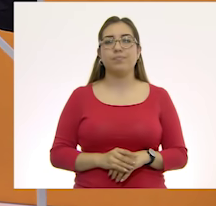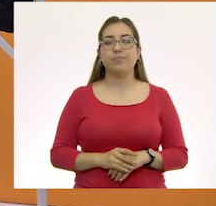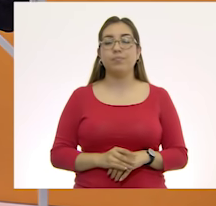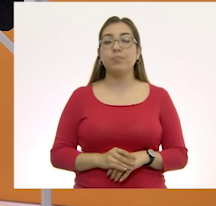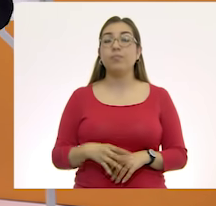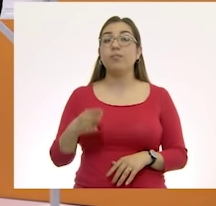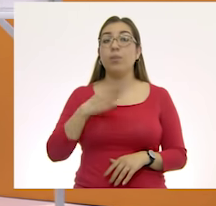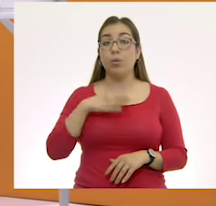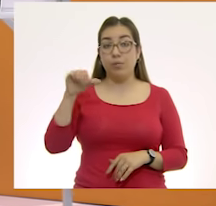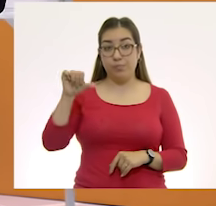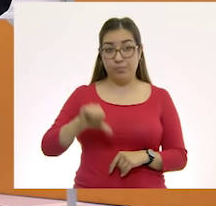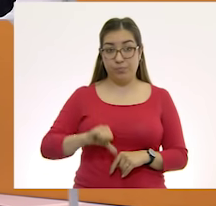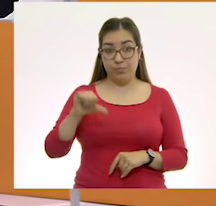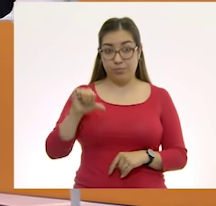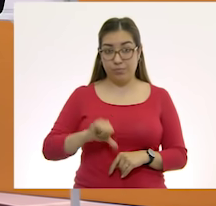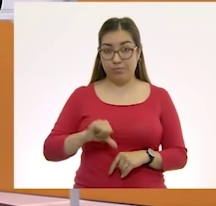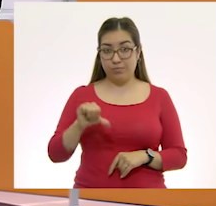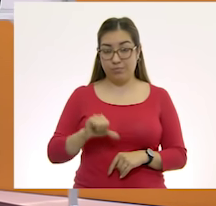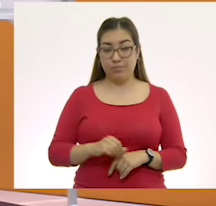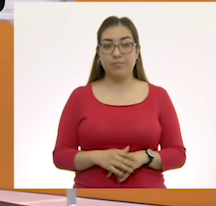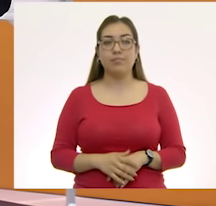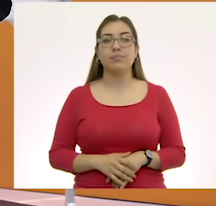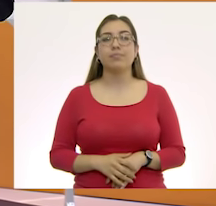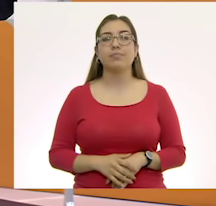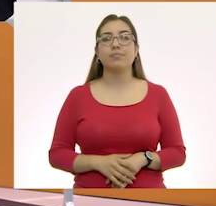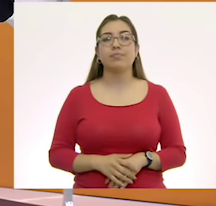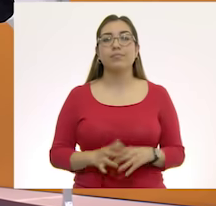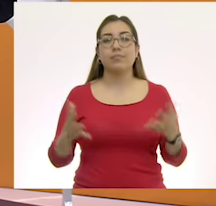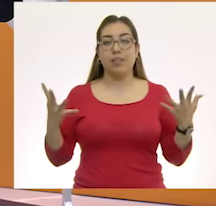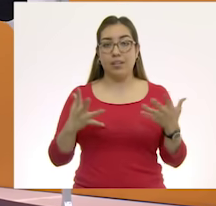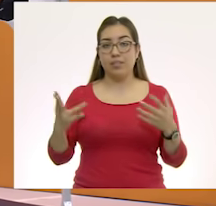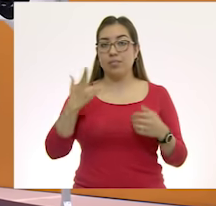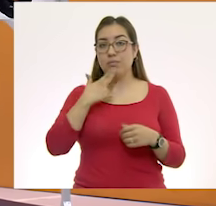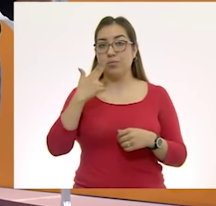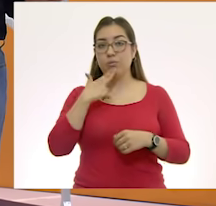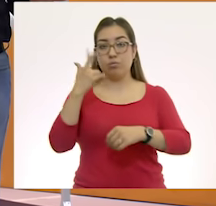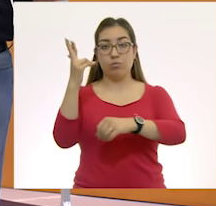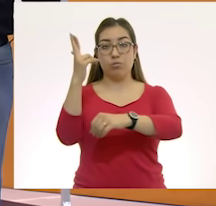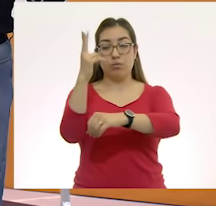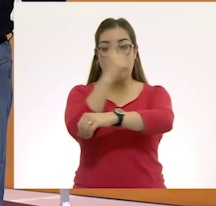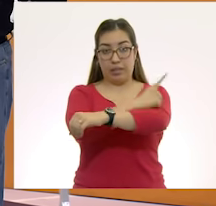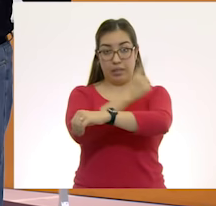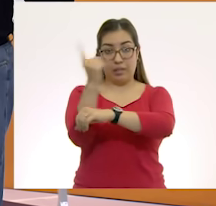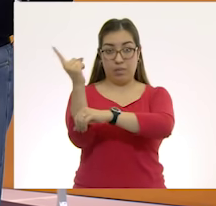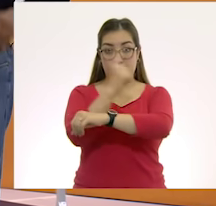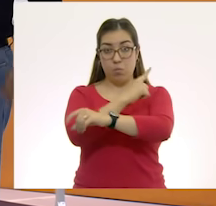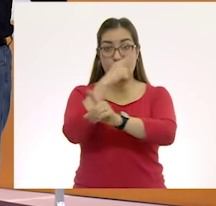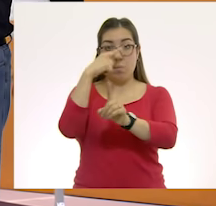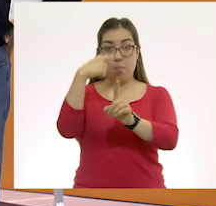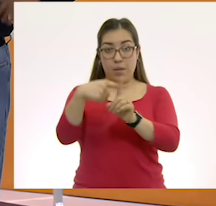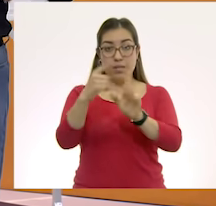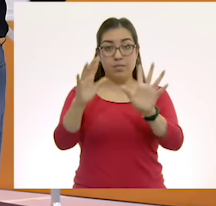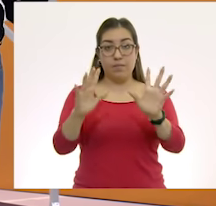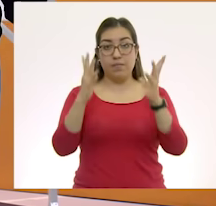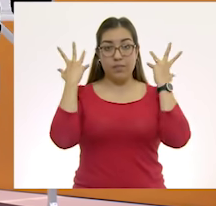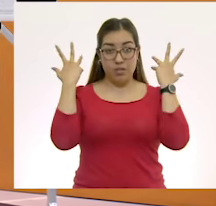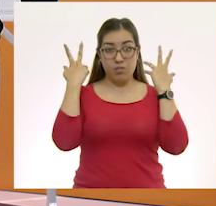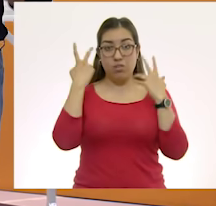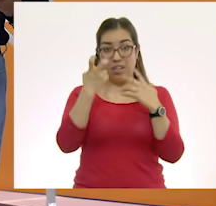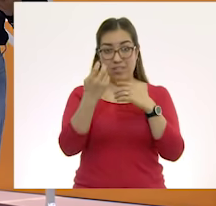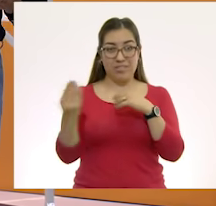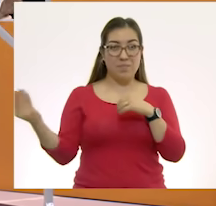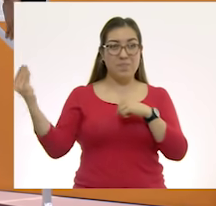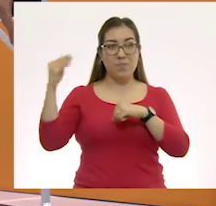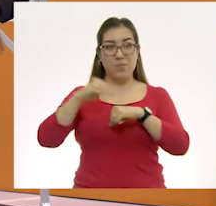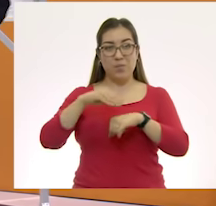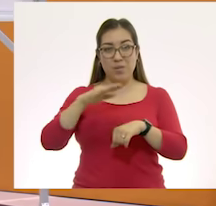a pues, aplicar ritmo y velocidad. Entonces, vamos a agregarle el